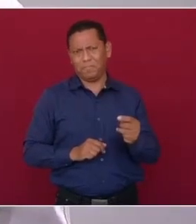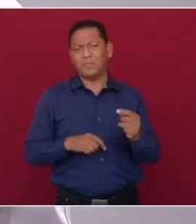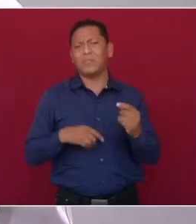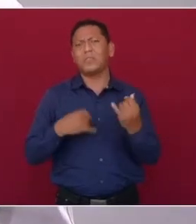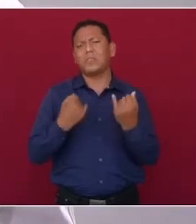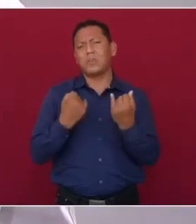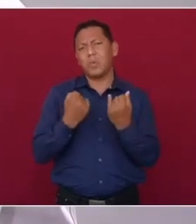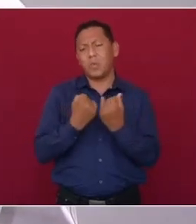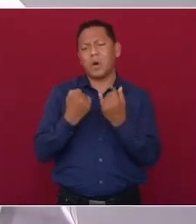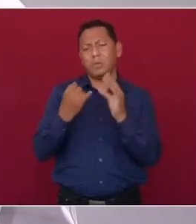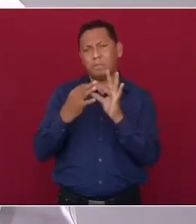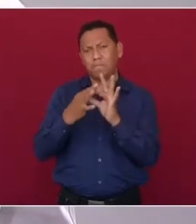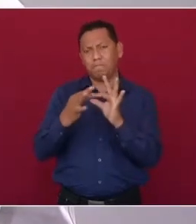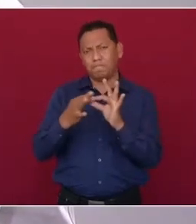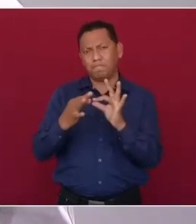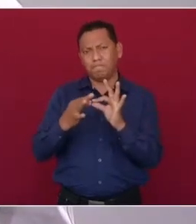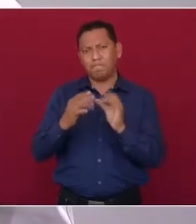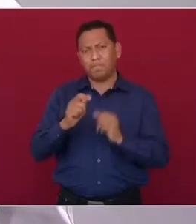también